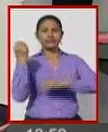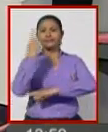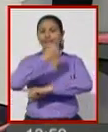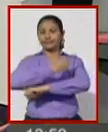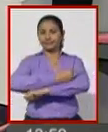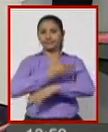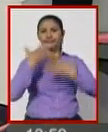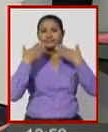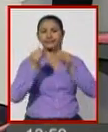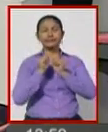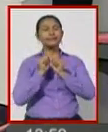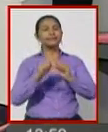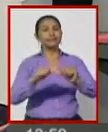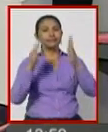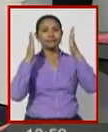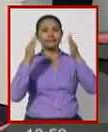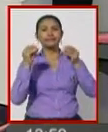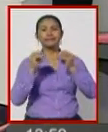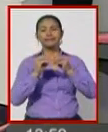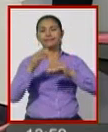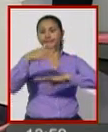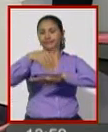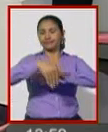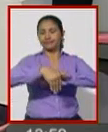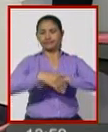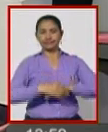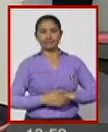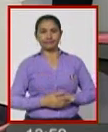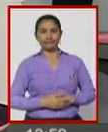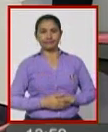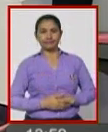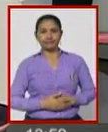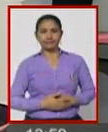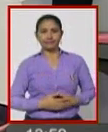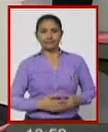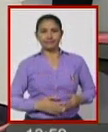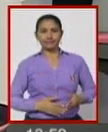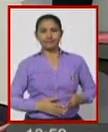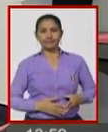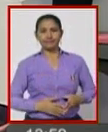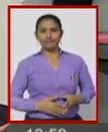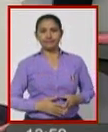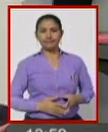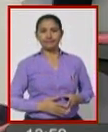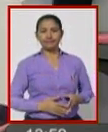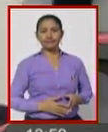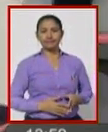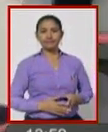al Día. Gracias por su atención. Más información en Edición Central. Gracias. Permiso.